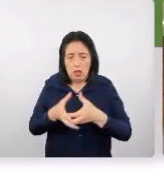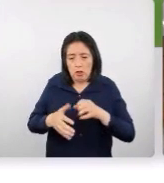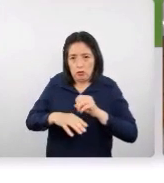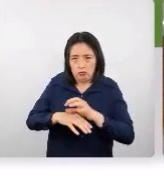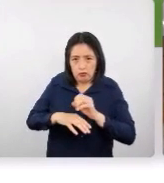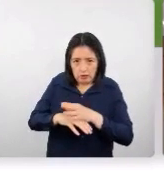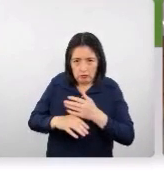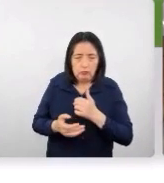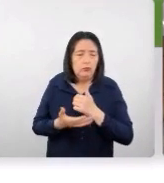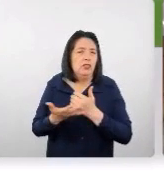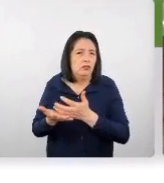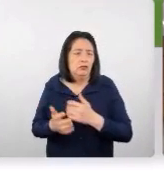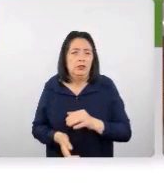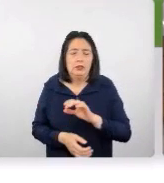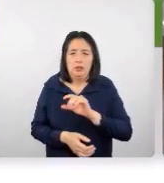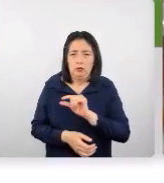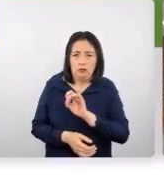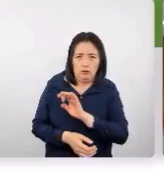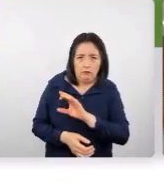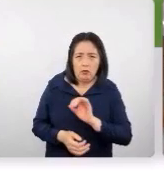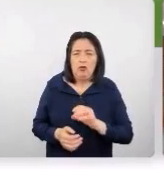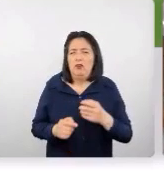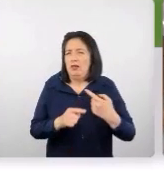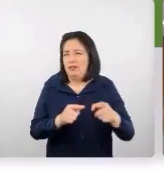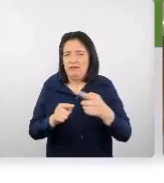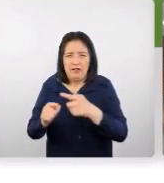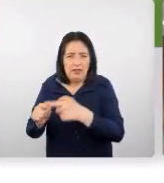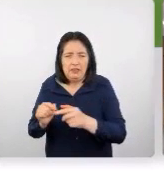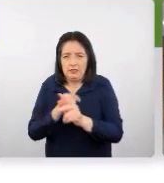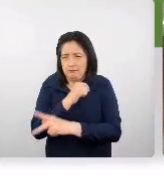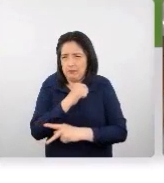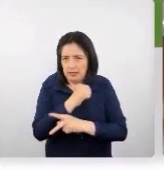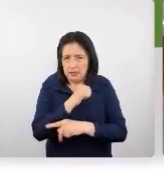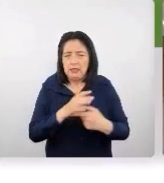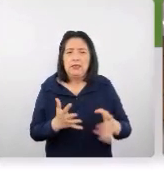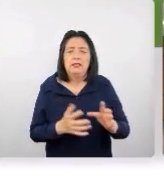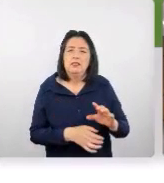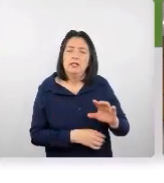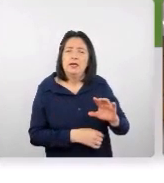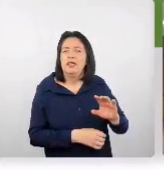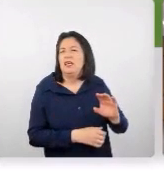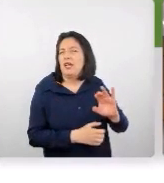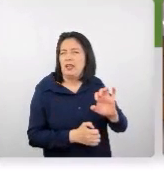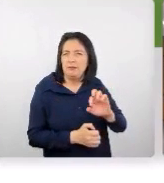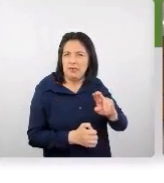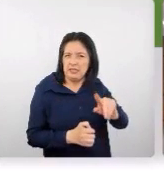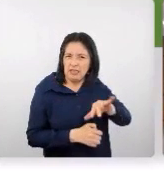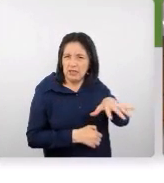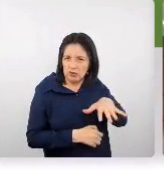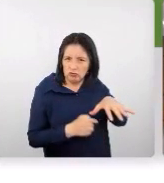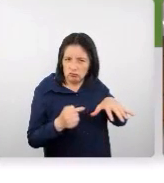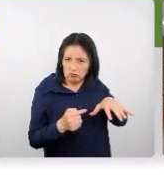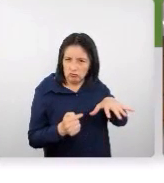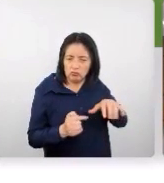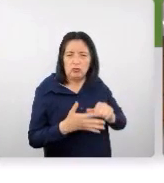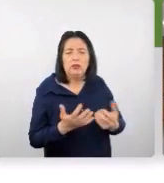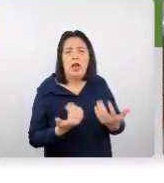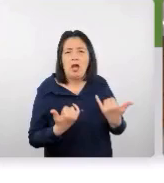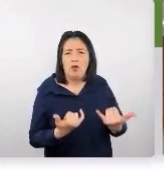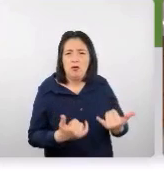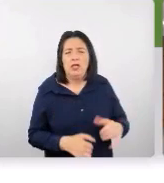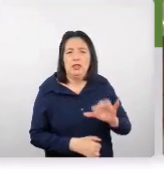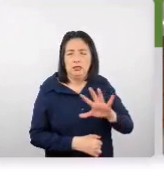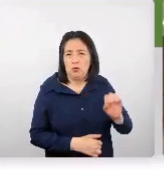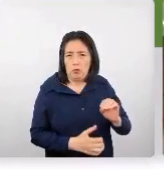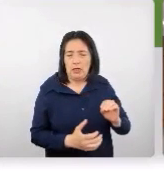Golfo, que son diferentes países, y Emiratos Árabes Unidos, que precisamente acaba de cumplir 50 años